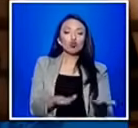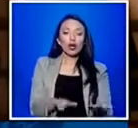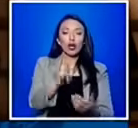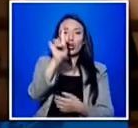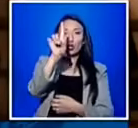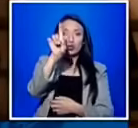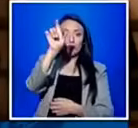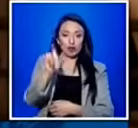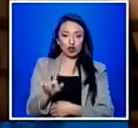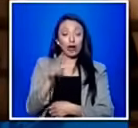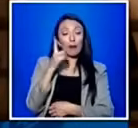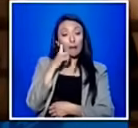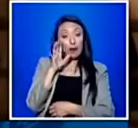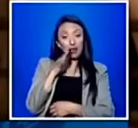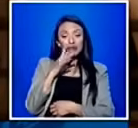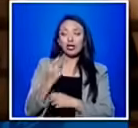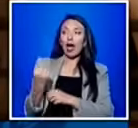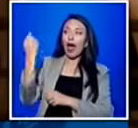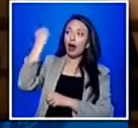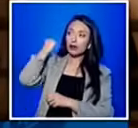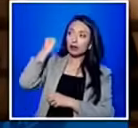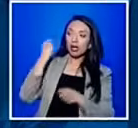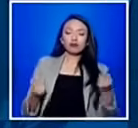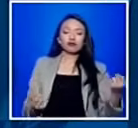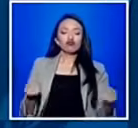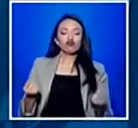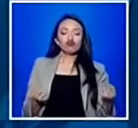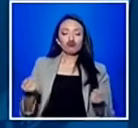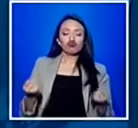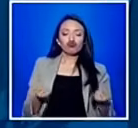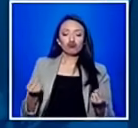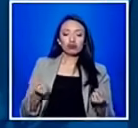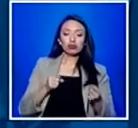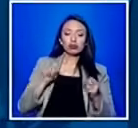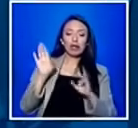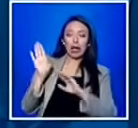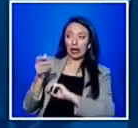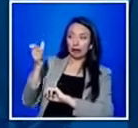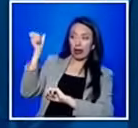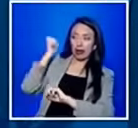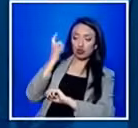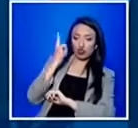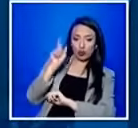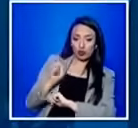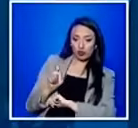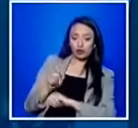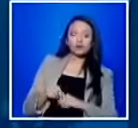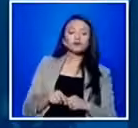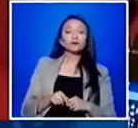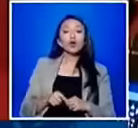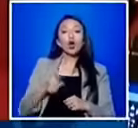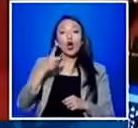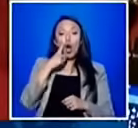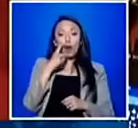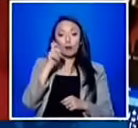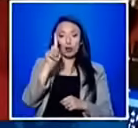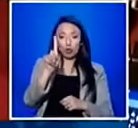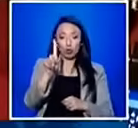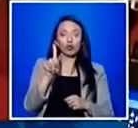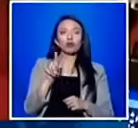persona que al parecer viajaba en la parte posterior del camión, que estaba cargado. Es una persona de sexo